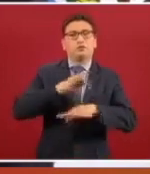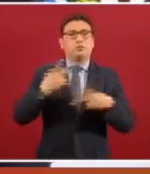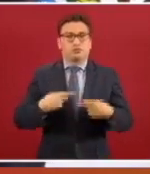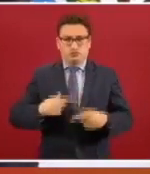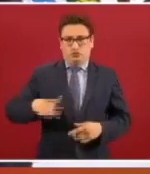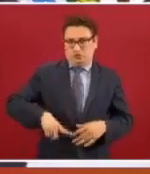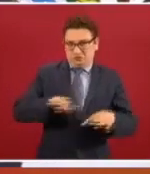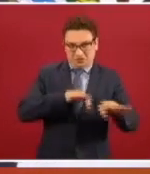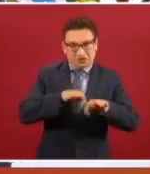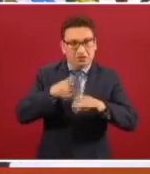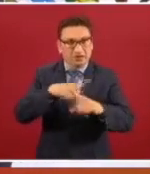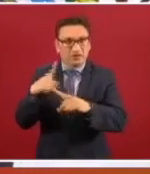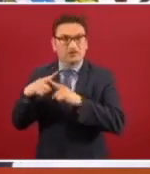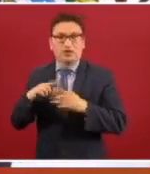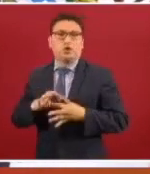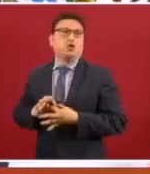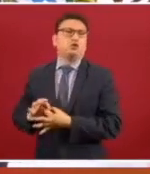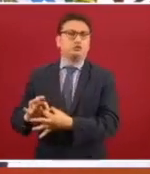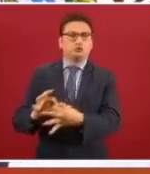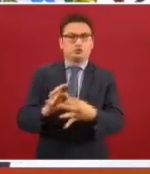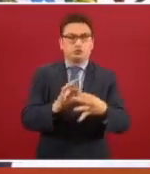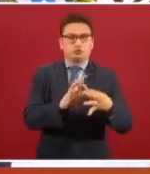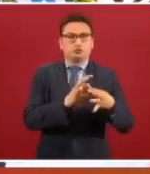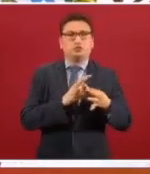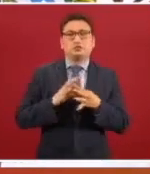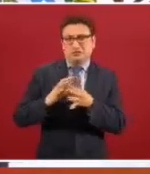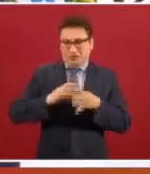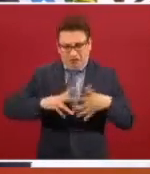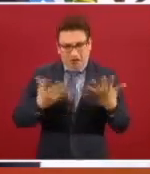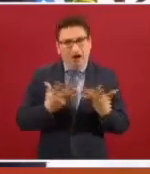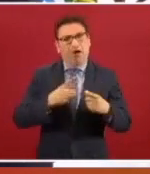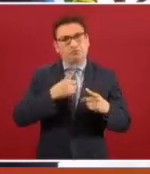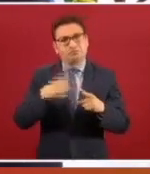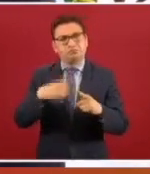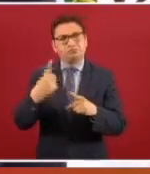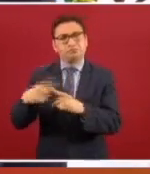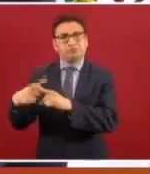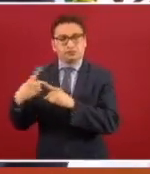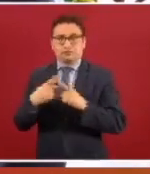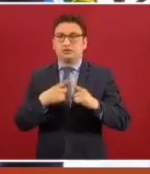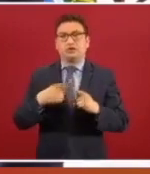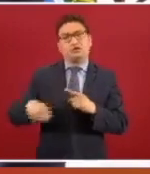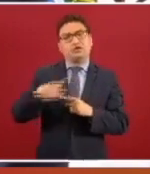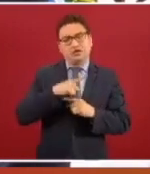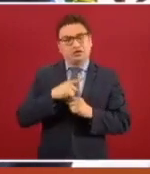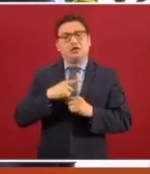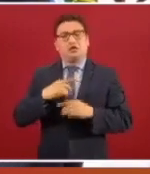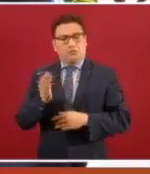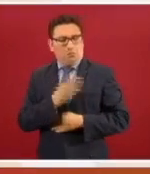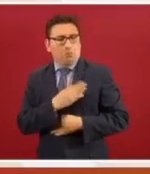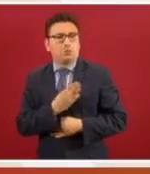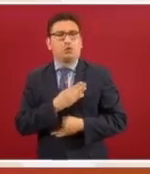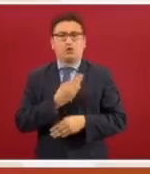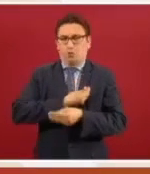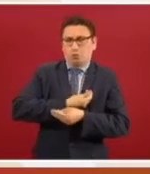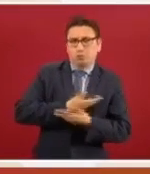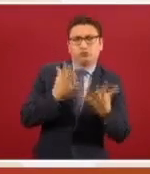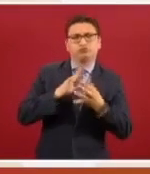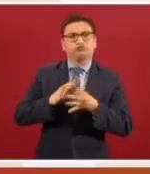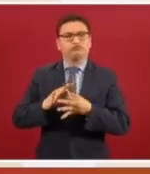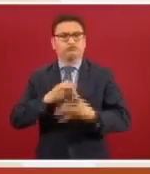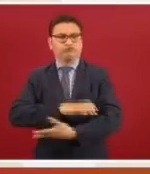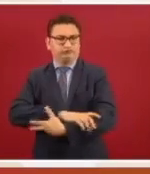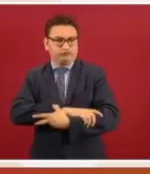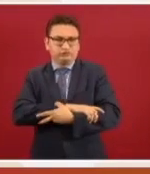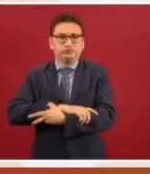públicos se enlaza, se articula con la generosidad y la